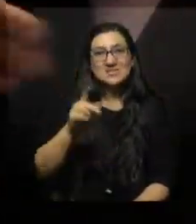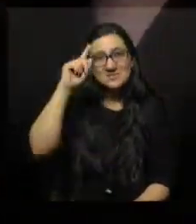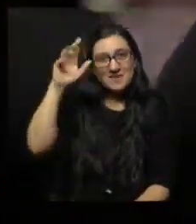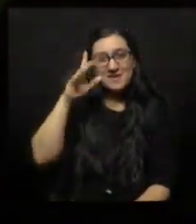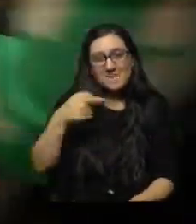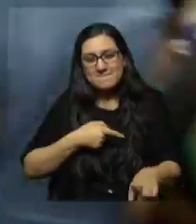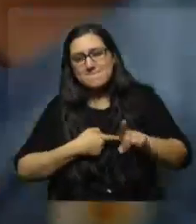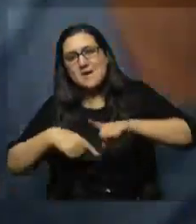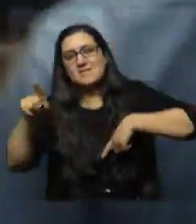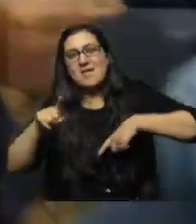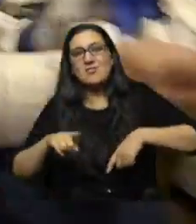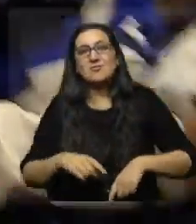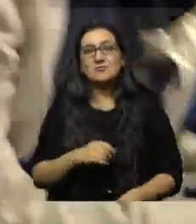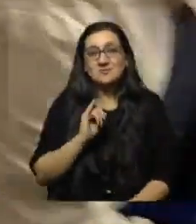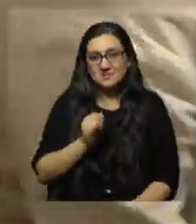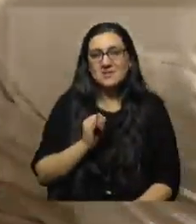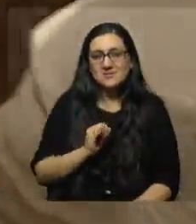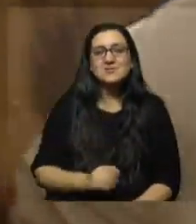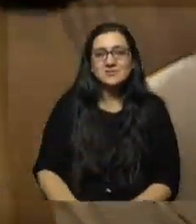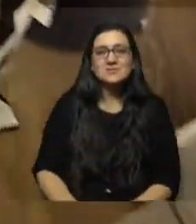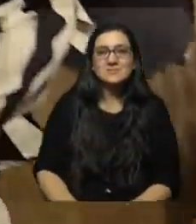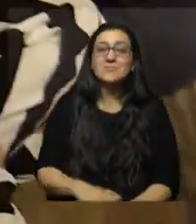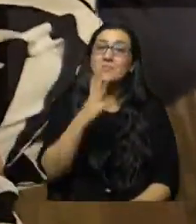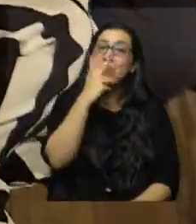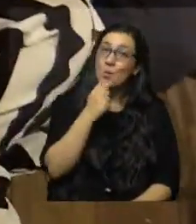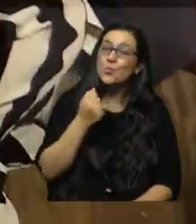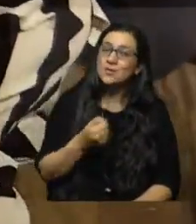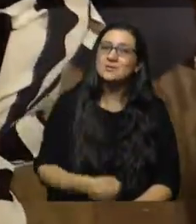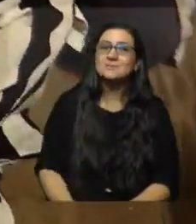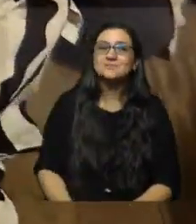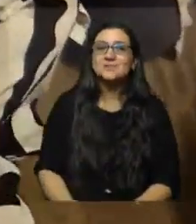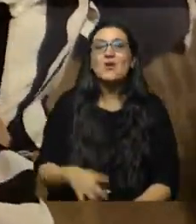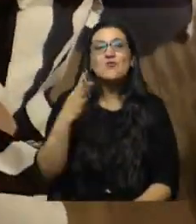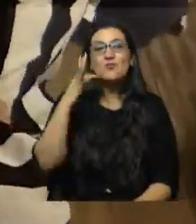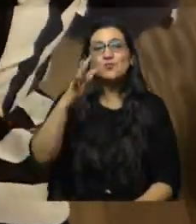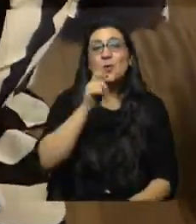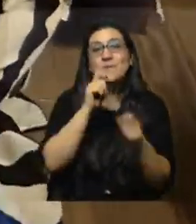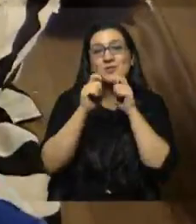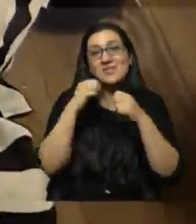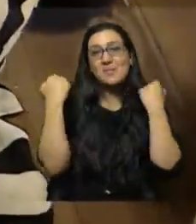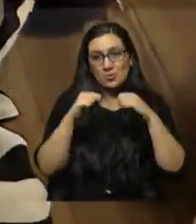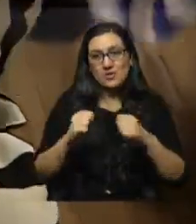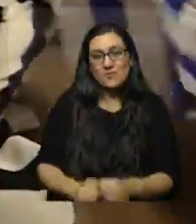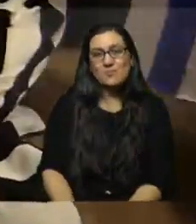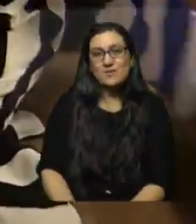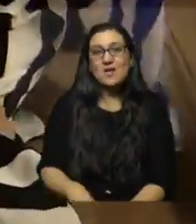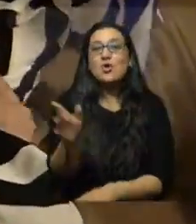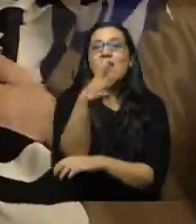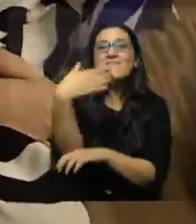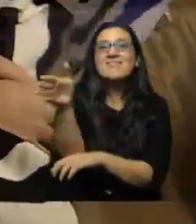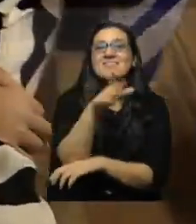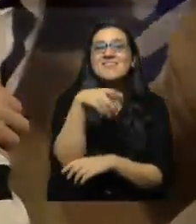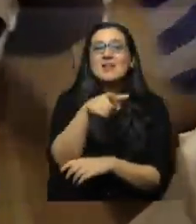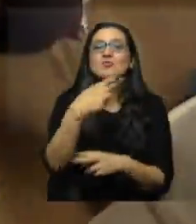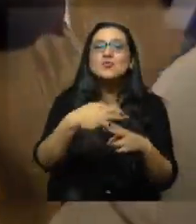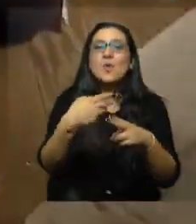área, digamos, inflando la red con fuerza. Sí. Bien, me gusta el concepto periodístico, futuro periodista deportivo acá. Bueno, con la bandera, con la casaca, ¿cómo